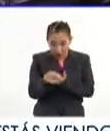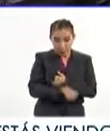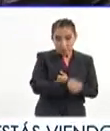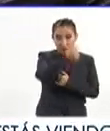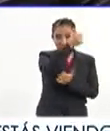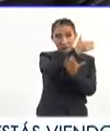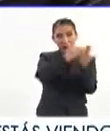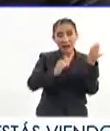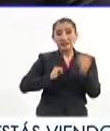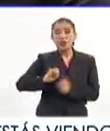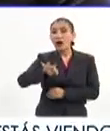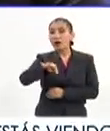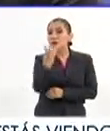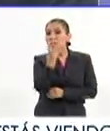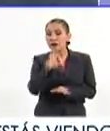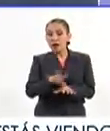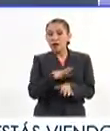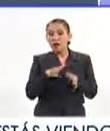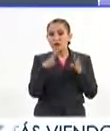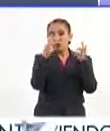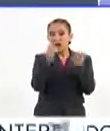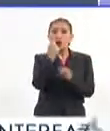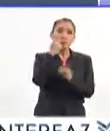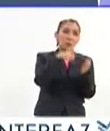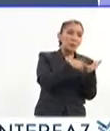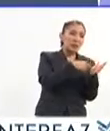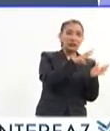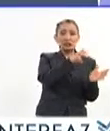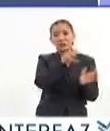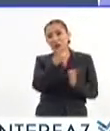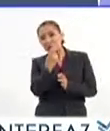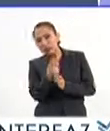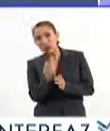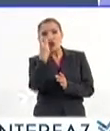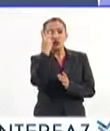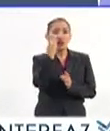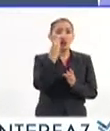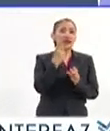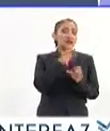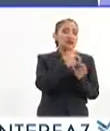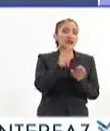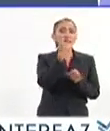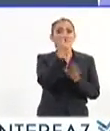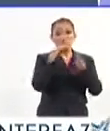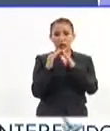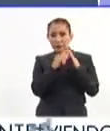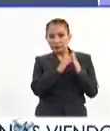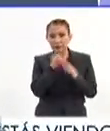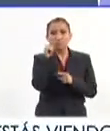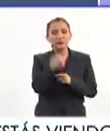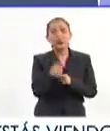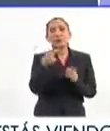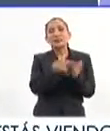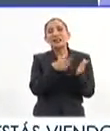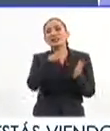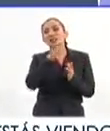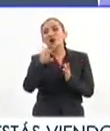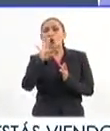primera mitad del siglo XIV es cuando se funda. Algunas señalan 1325, fecha 2 casa, otras